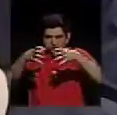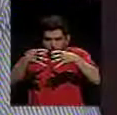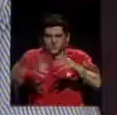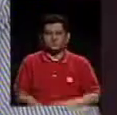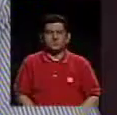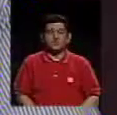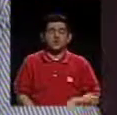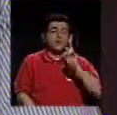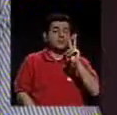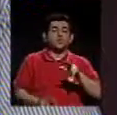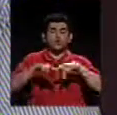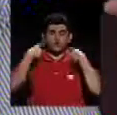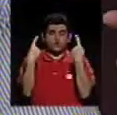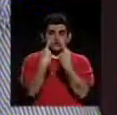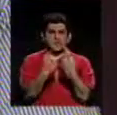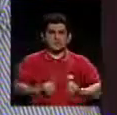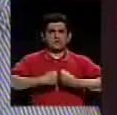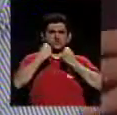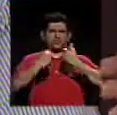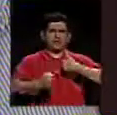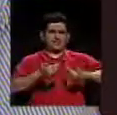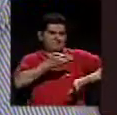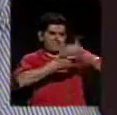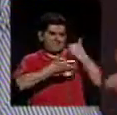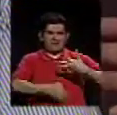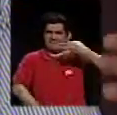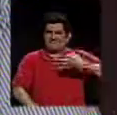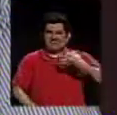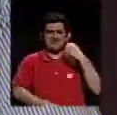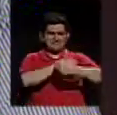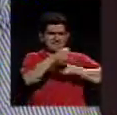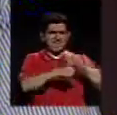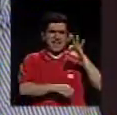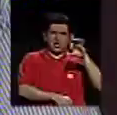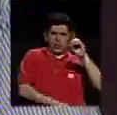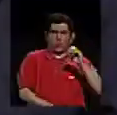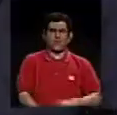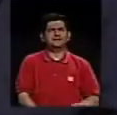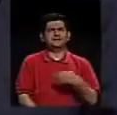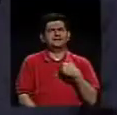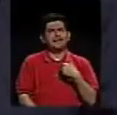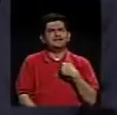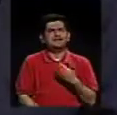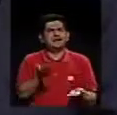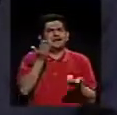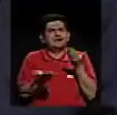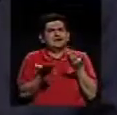cuando el bipartidismo estaba fuerte y consolidado, especialmente en los años 90, había un